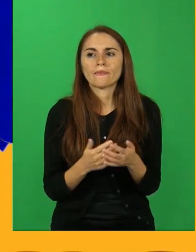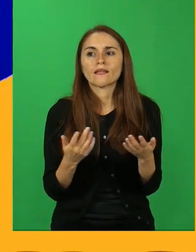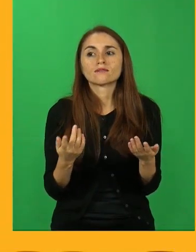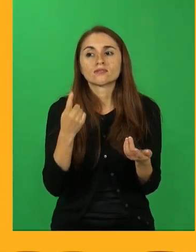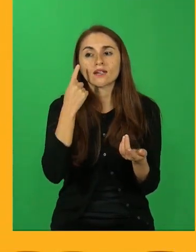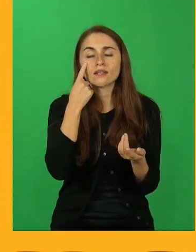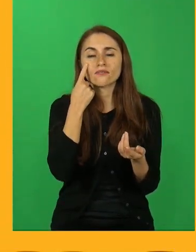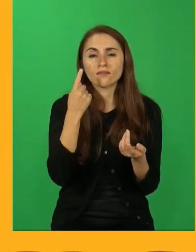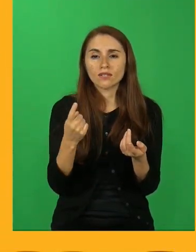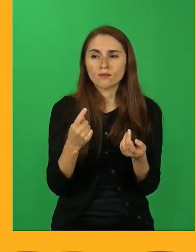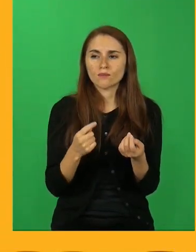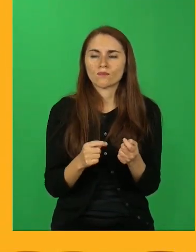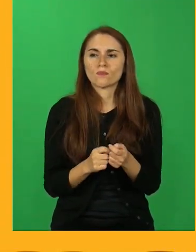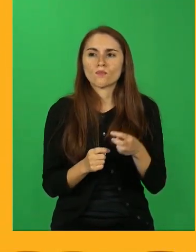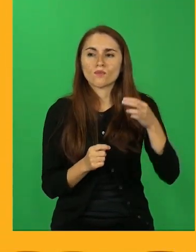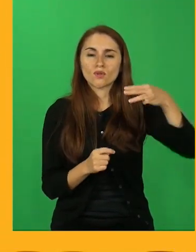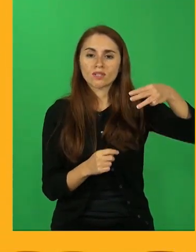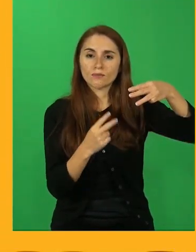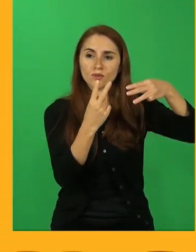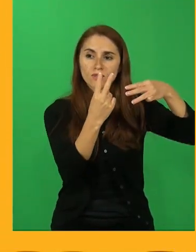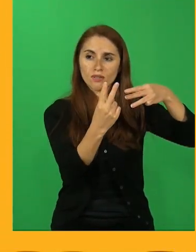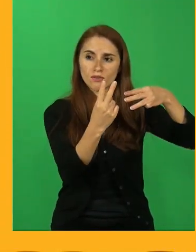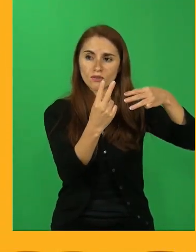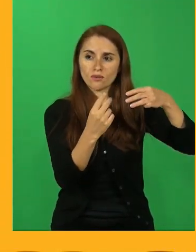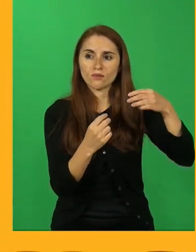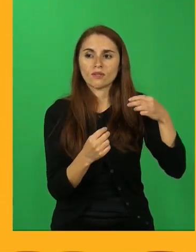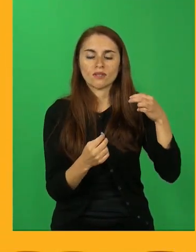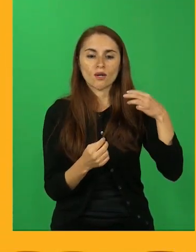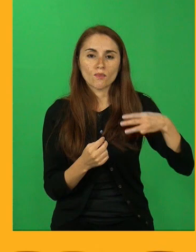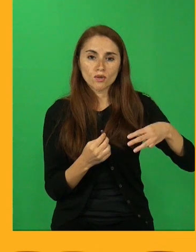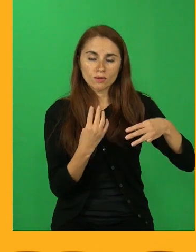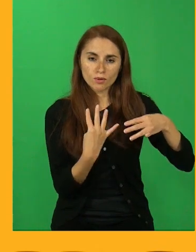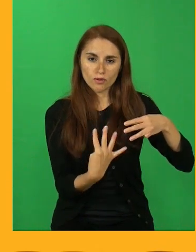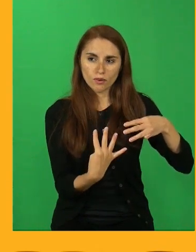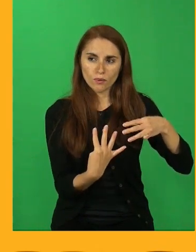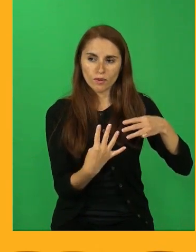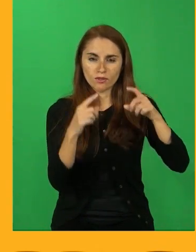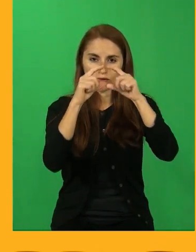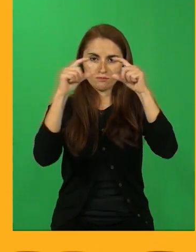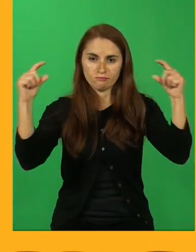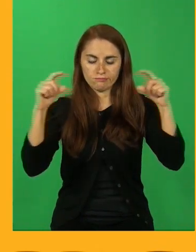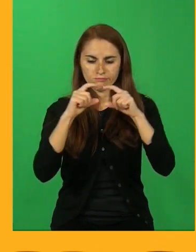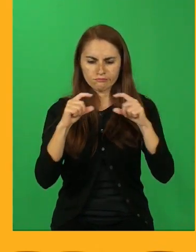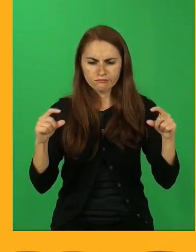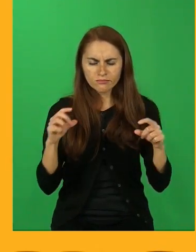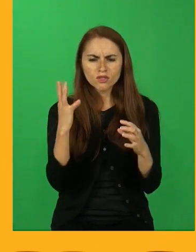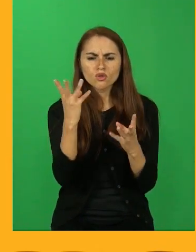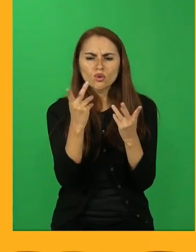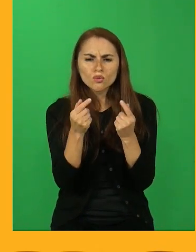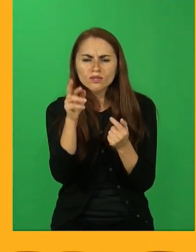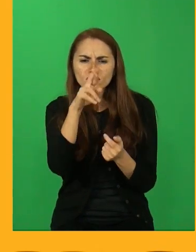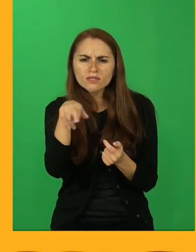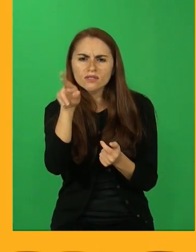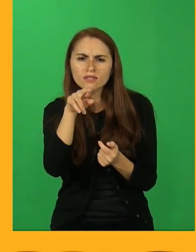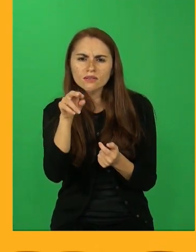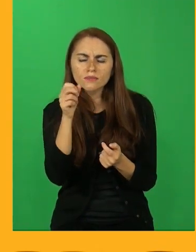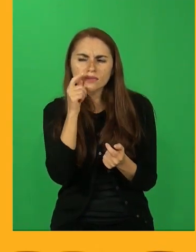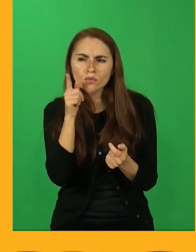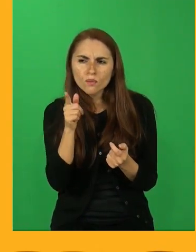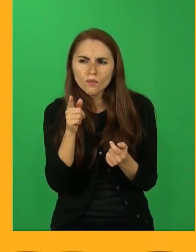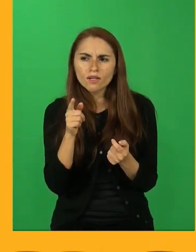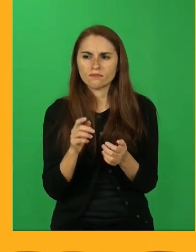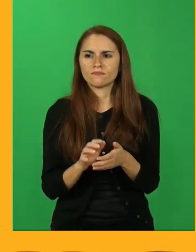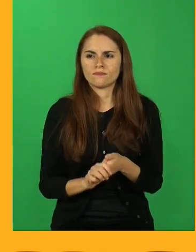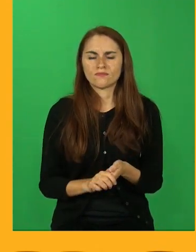caso, ¿no es cierto?, del múltiplo de 2 y el múltiplo de 4. ¿Qué es lo que tenemos